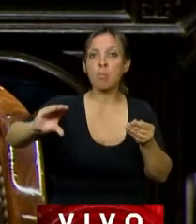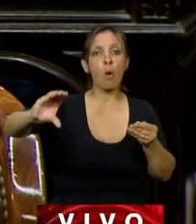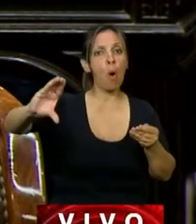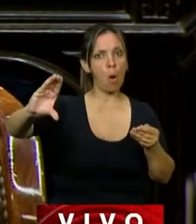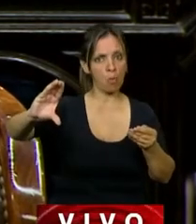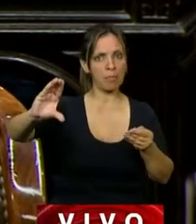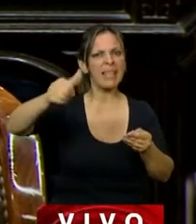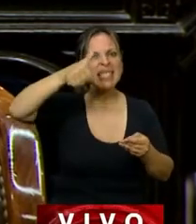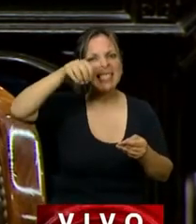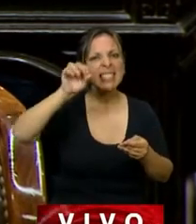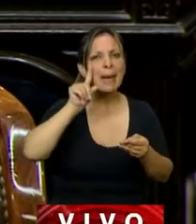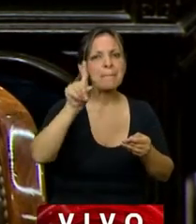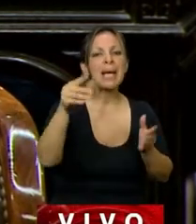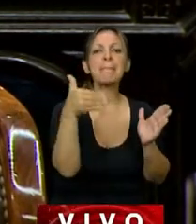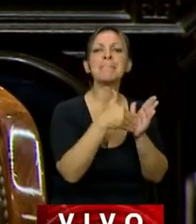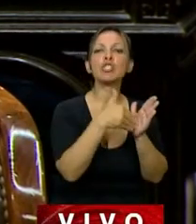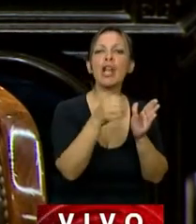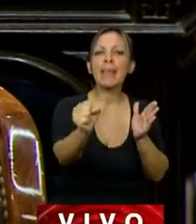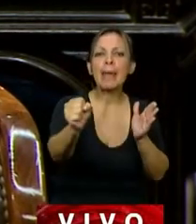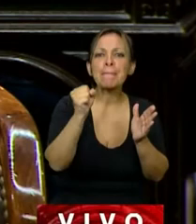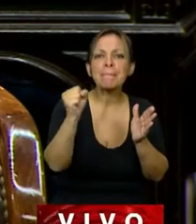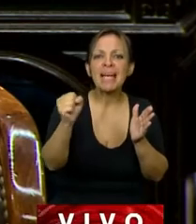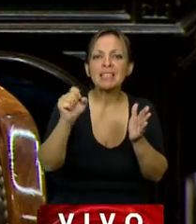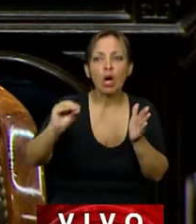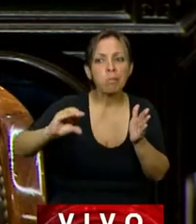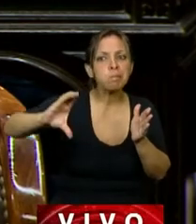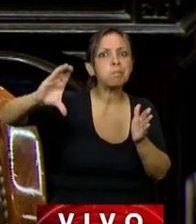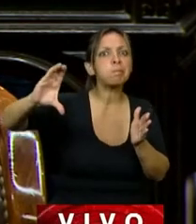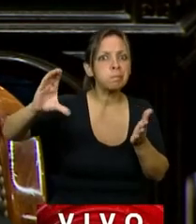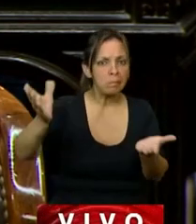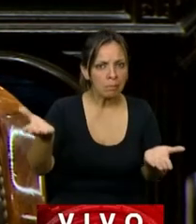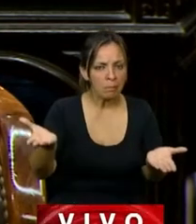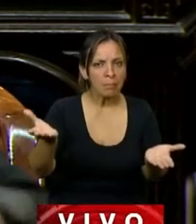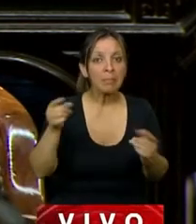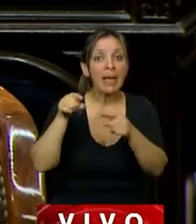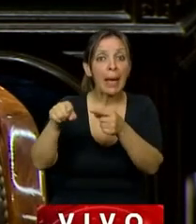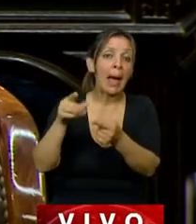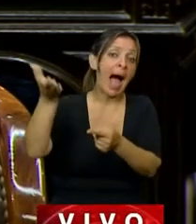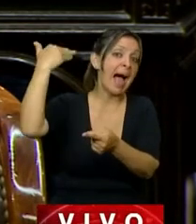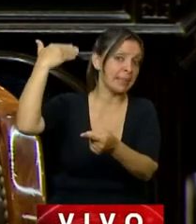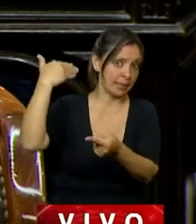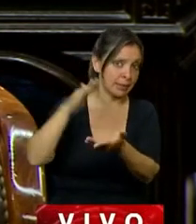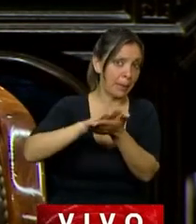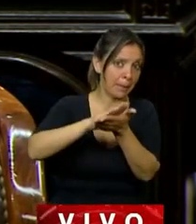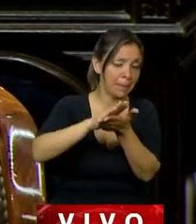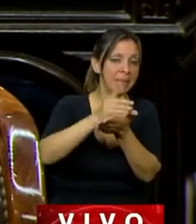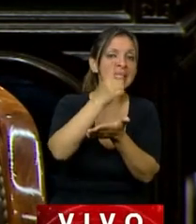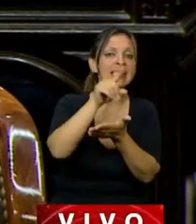incrementos, 60 mil millones de pesos de incremento, tiene una base, tenía una base